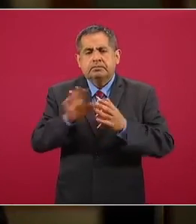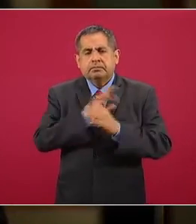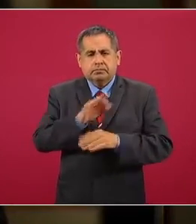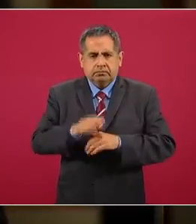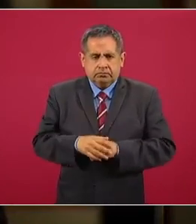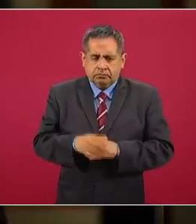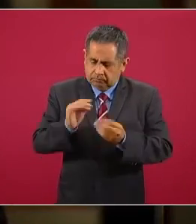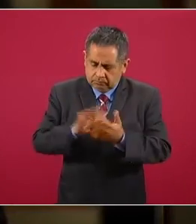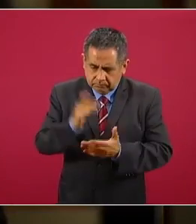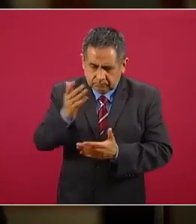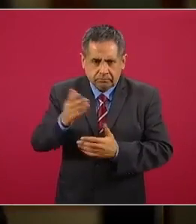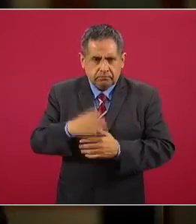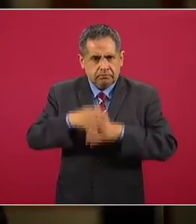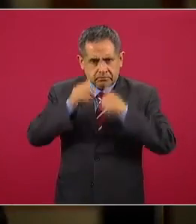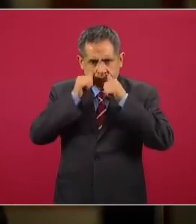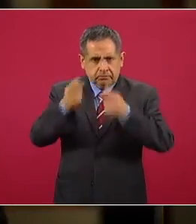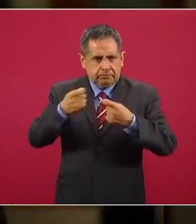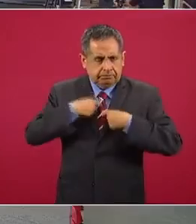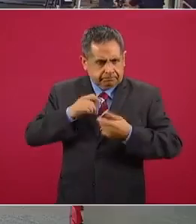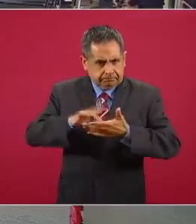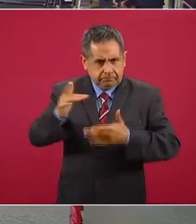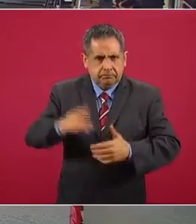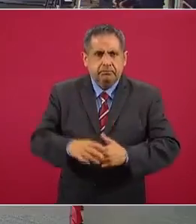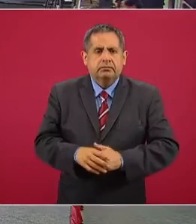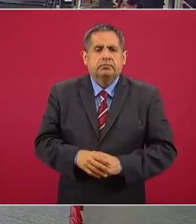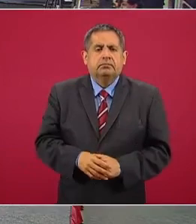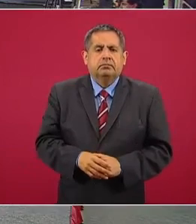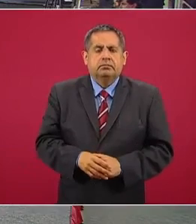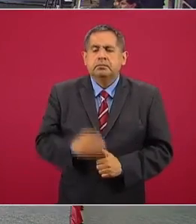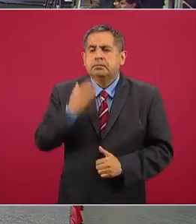presidente? Y muchas gracias por darme la palabra. Sí,